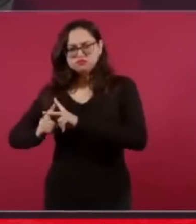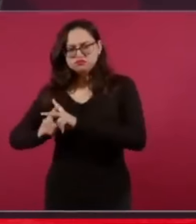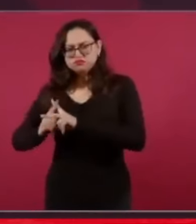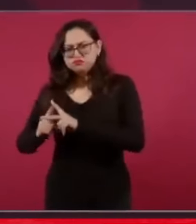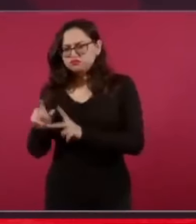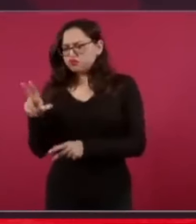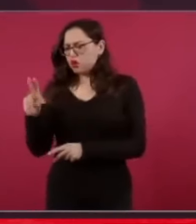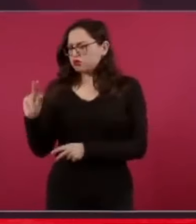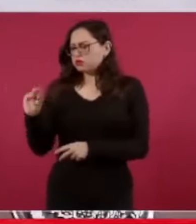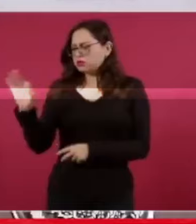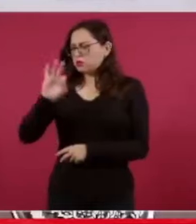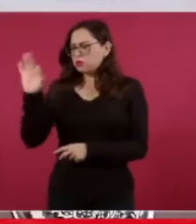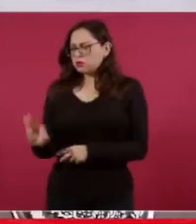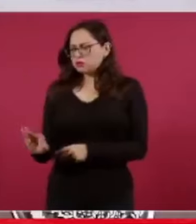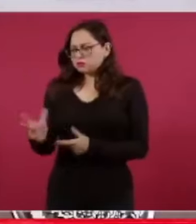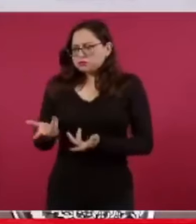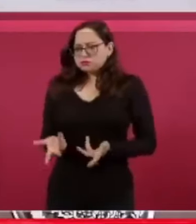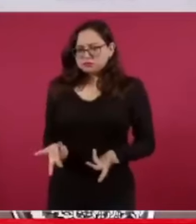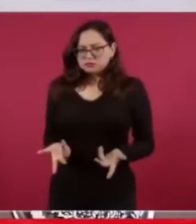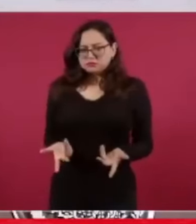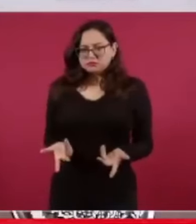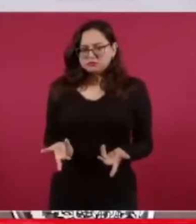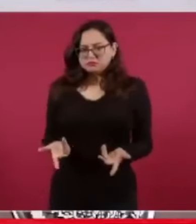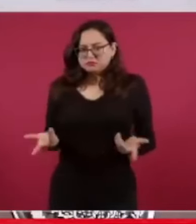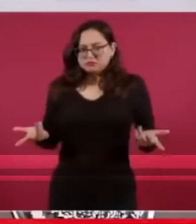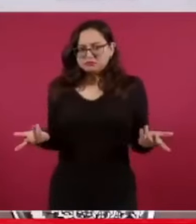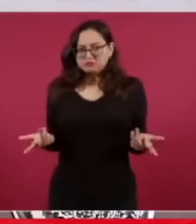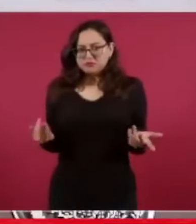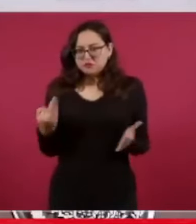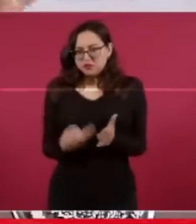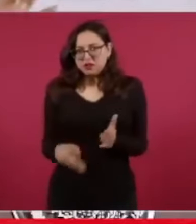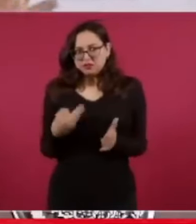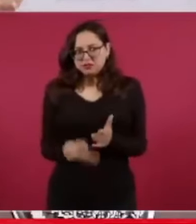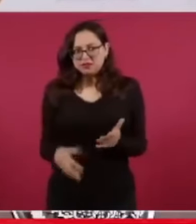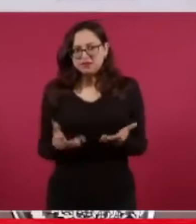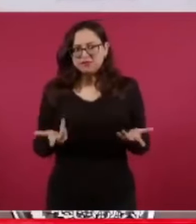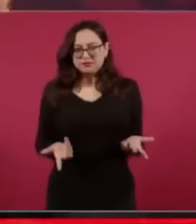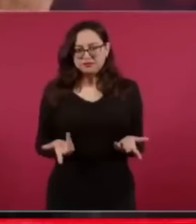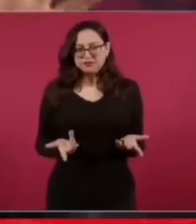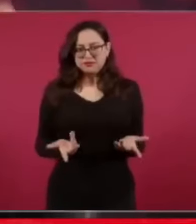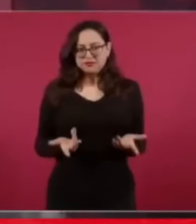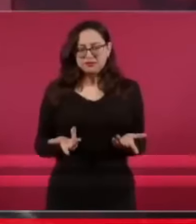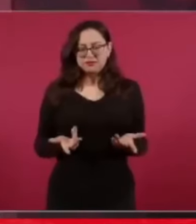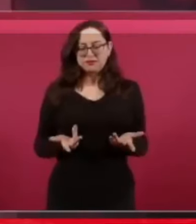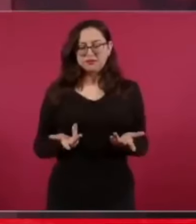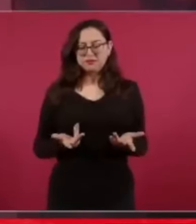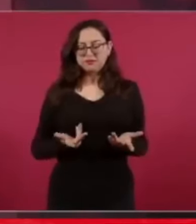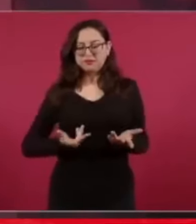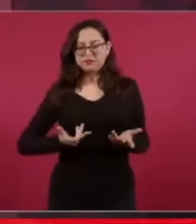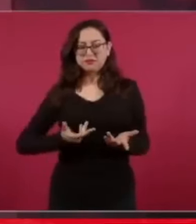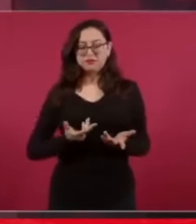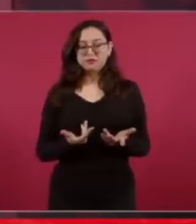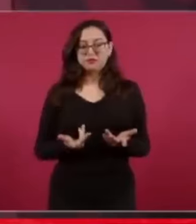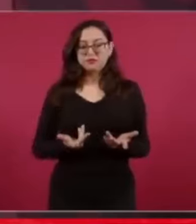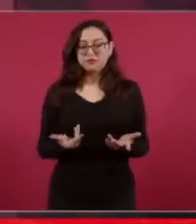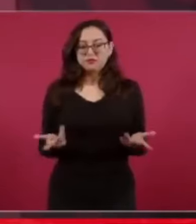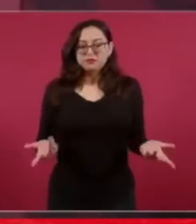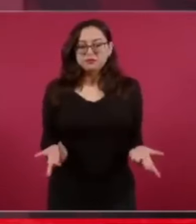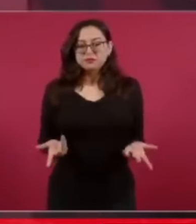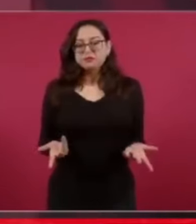los resultados en general de una de las partes. Y ayer